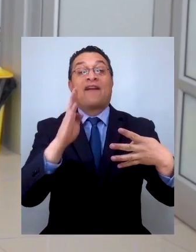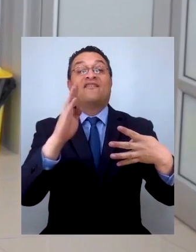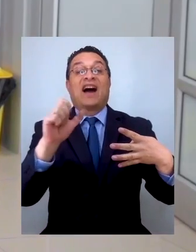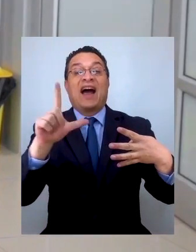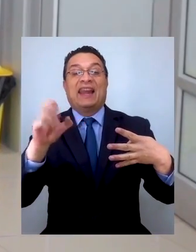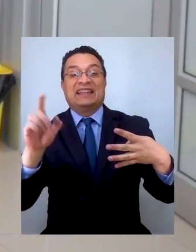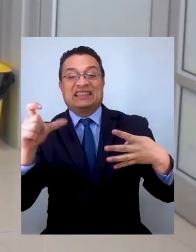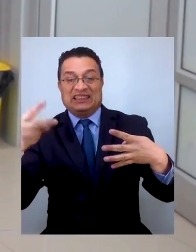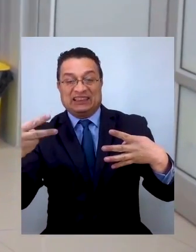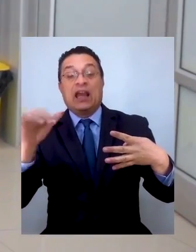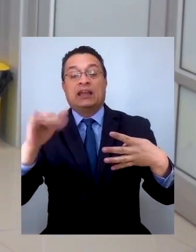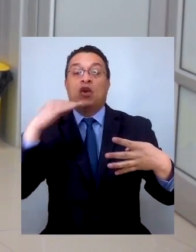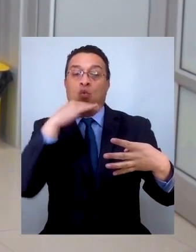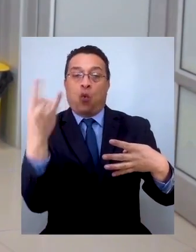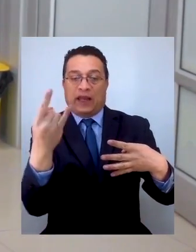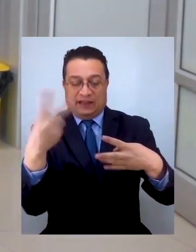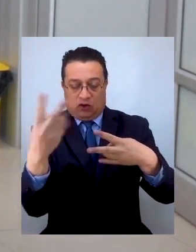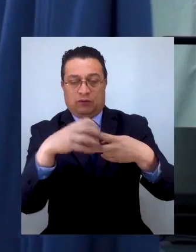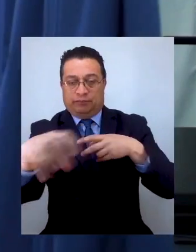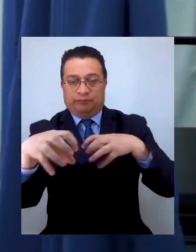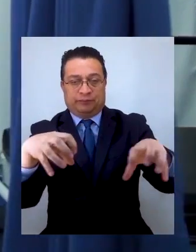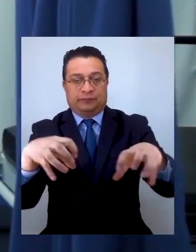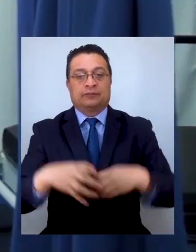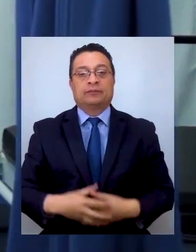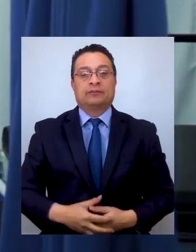Ballet y la recién equipada extensión de urgencia.